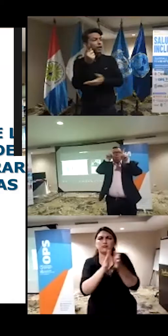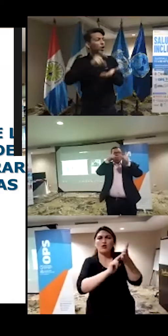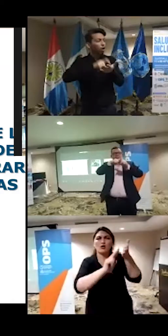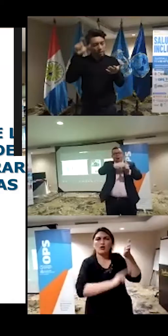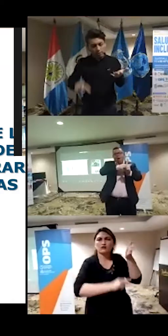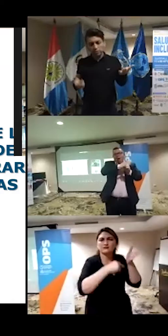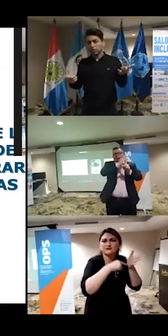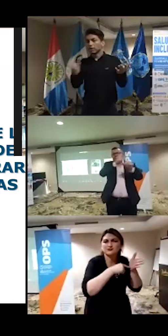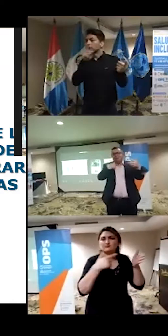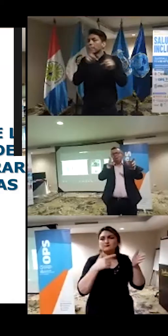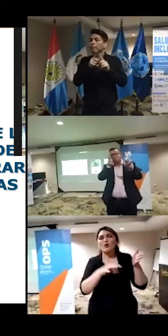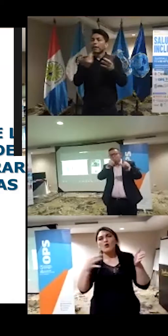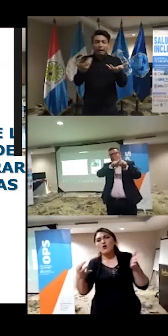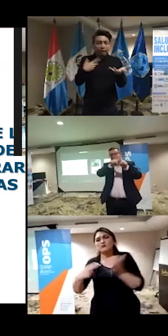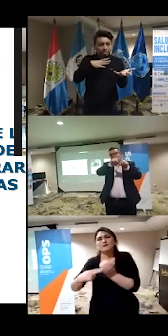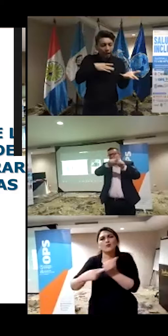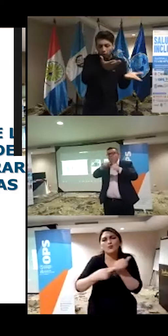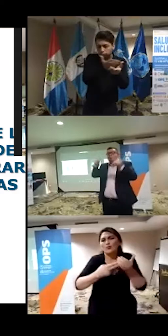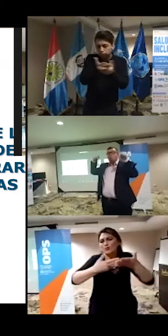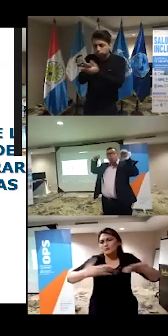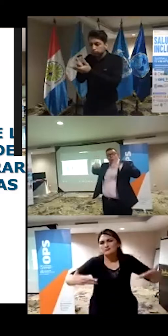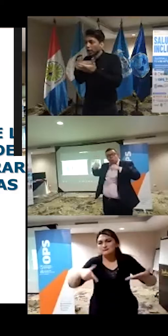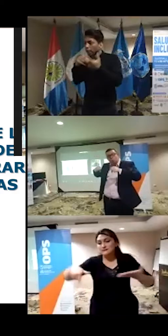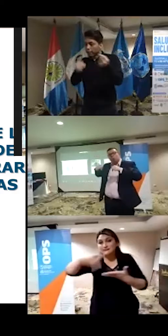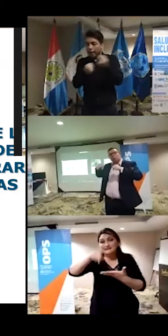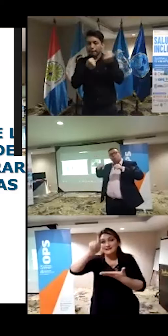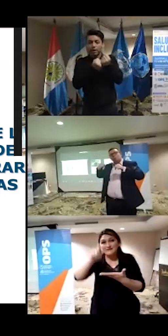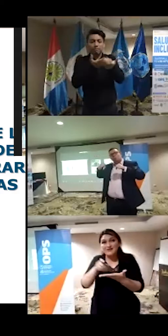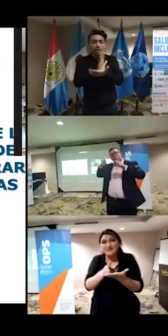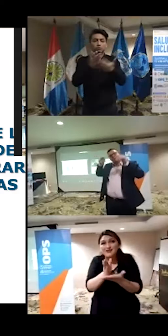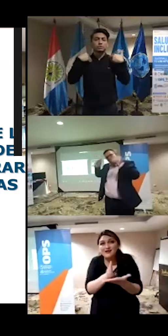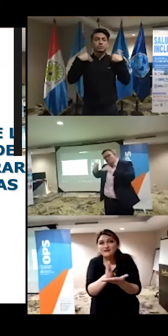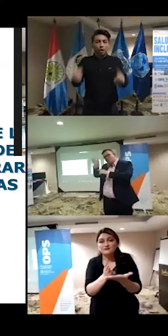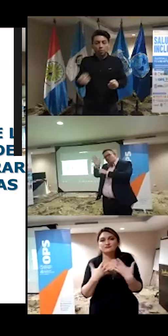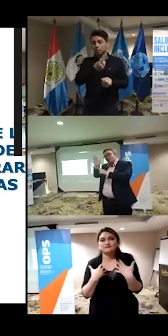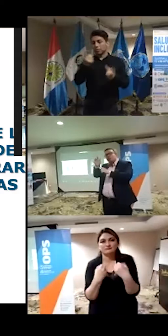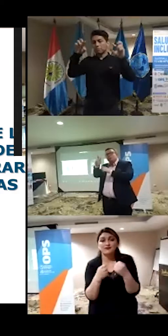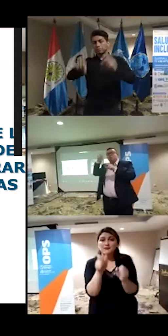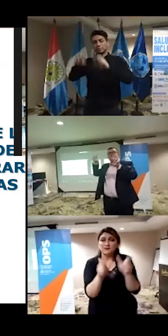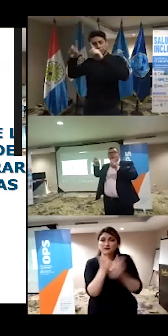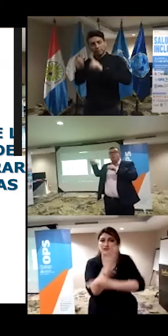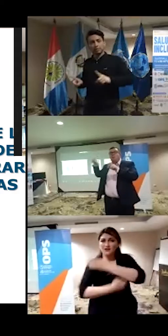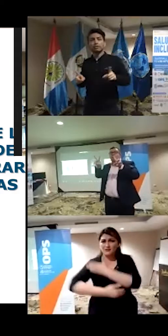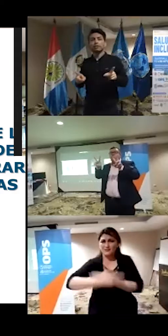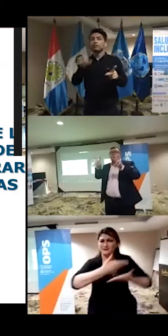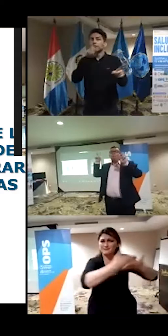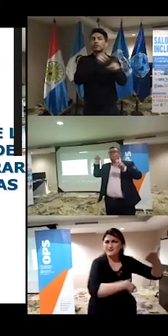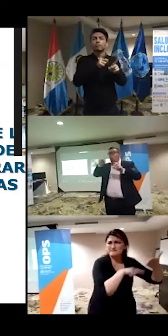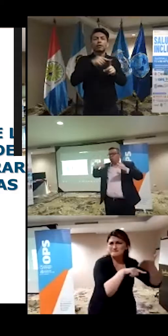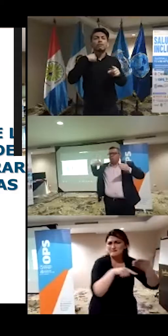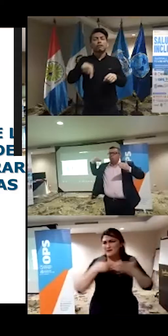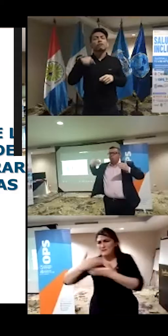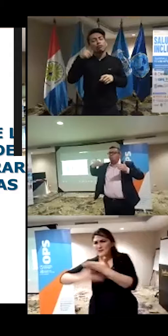las herramientas que tenemos para asegurar el tema del derecho a la salud de las personas con discapacidad. Y en este momento quiero